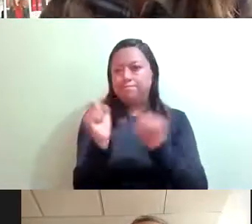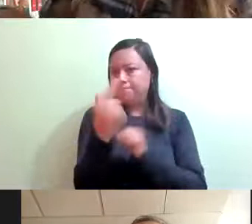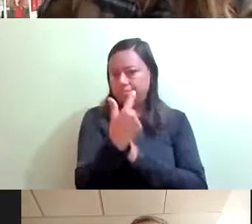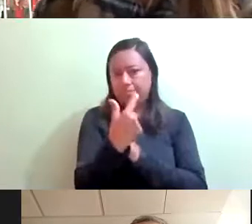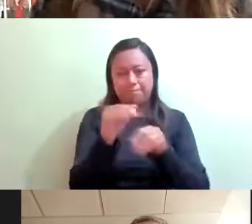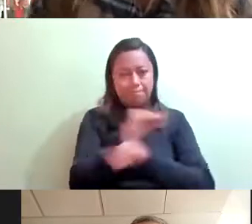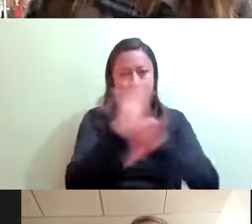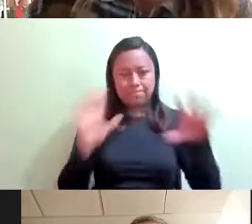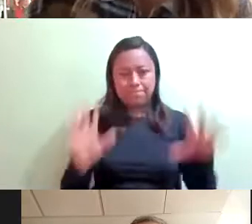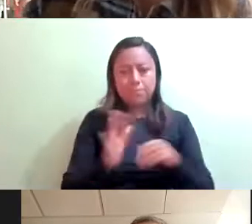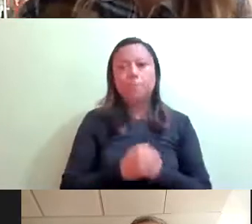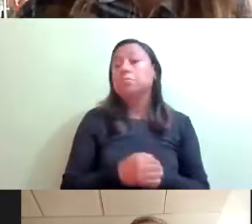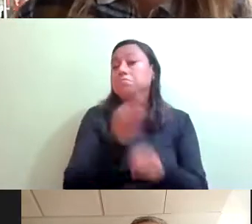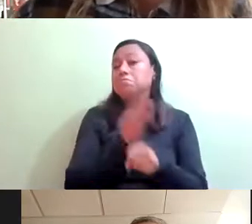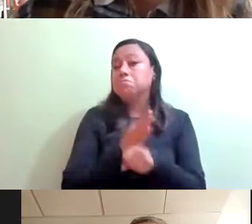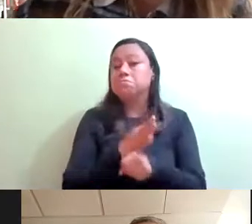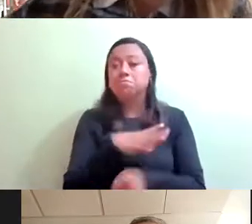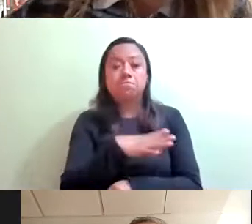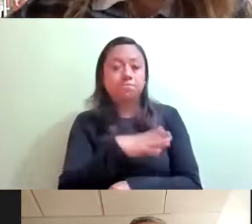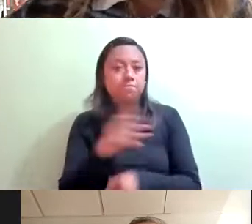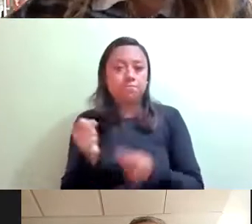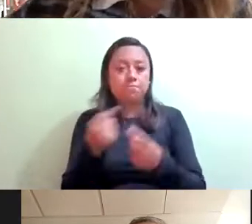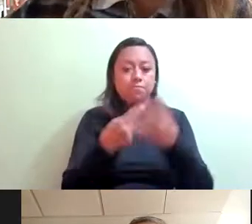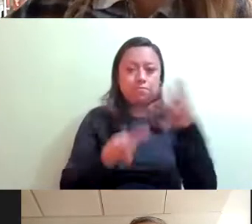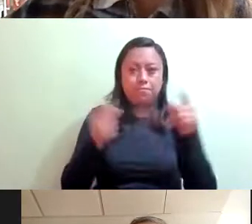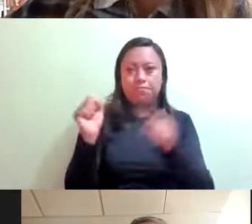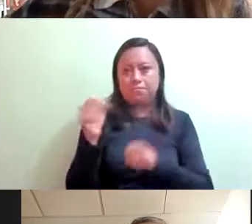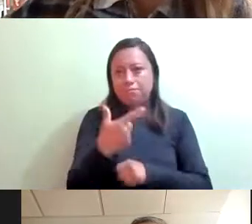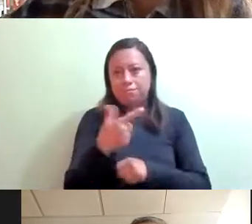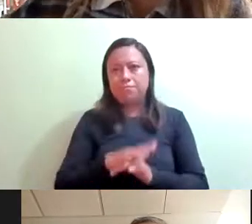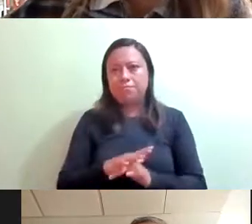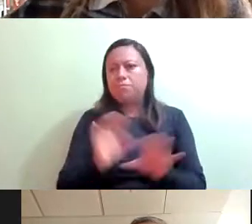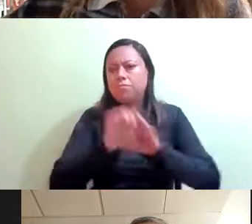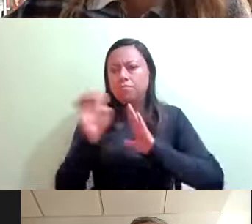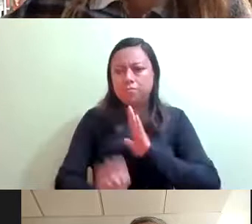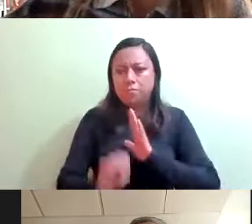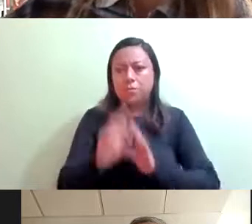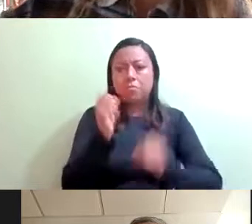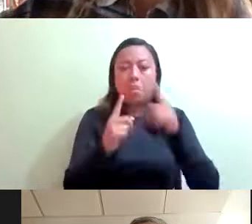las justificaciones que se nos crean